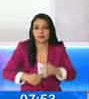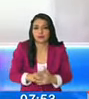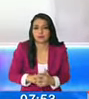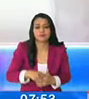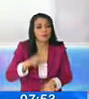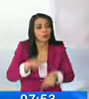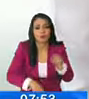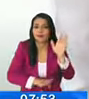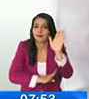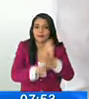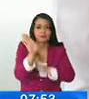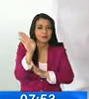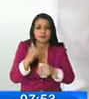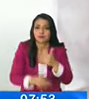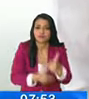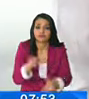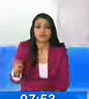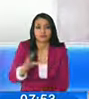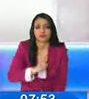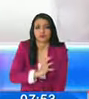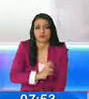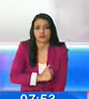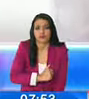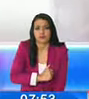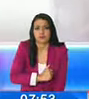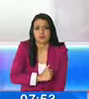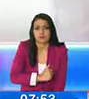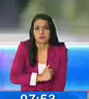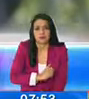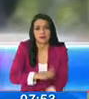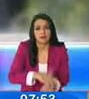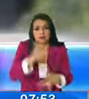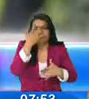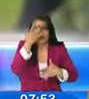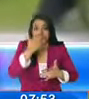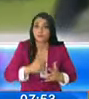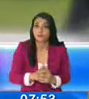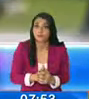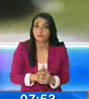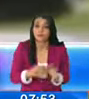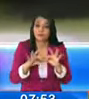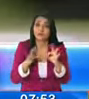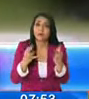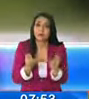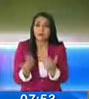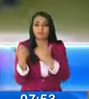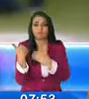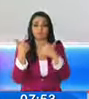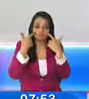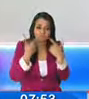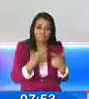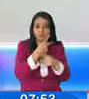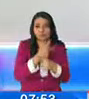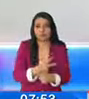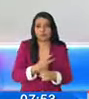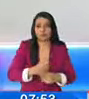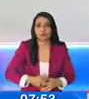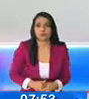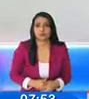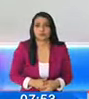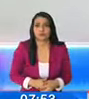personas van a sufrir alrededor de la enfermedad. Luego, los allegados hacen cargo de los cuidados.